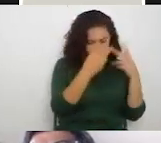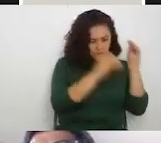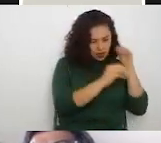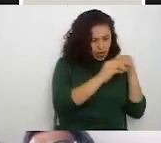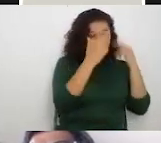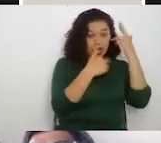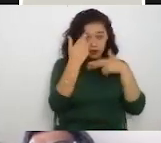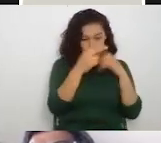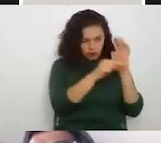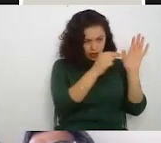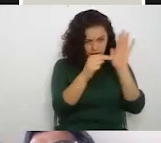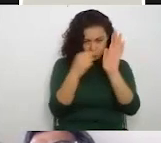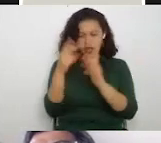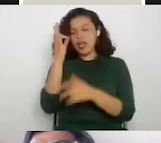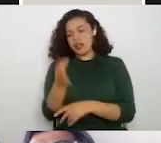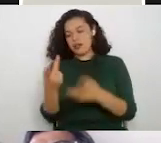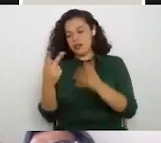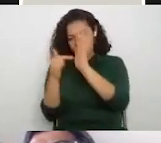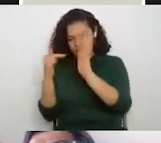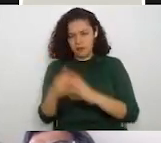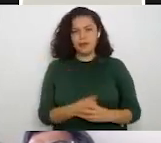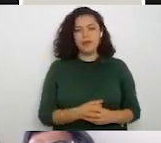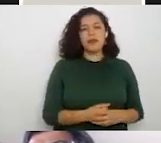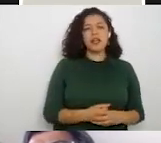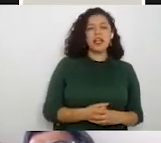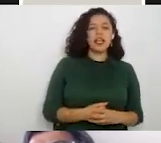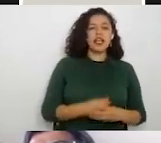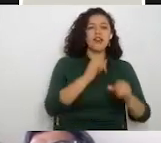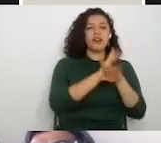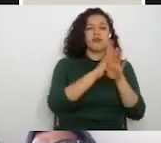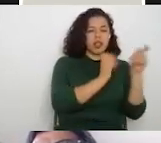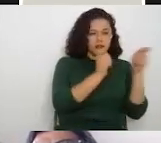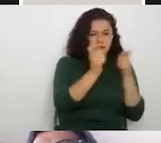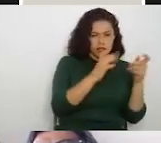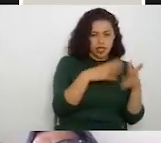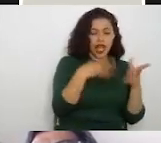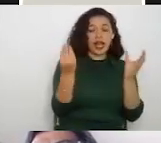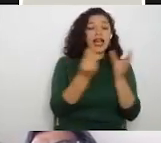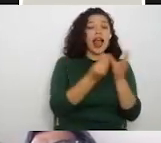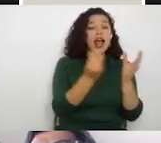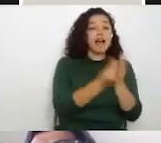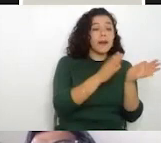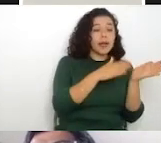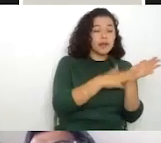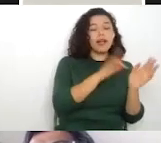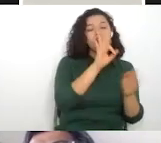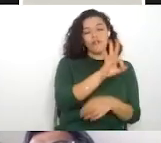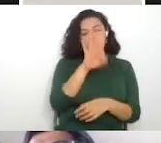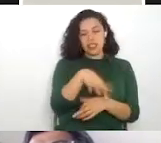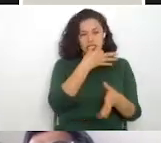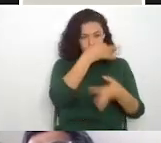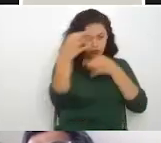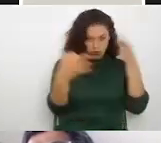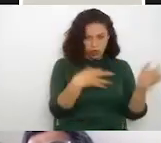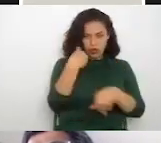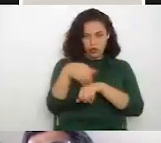¿sí? Y pues estos son los datos de control del documento. Tenemos la clave del documento, la fecha de emisión, el número